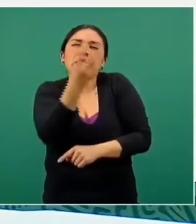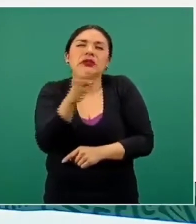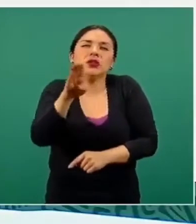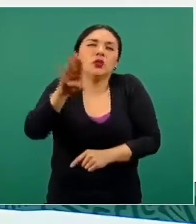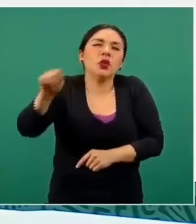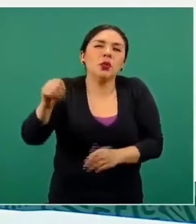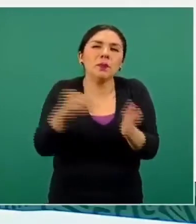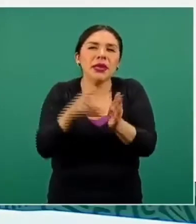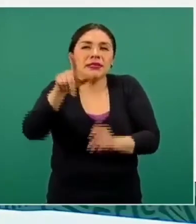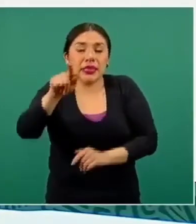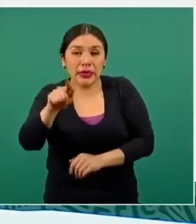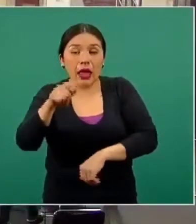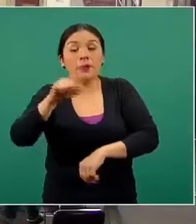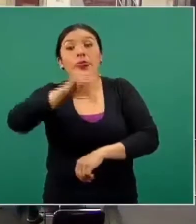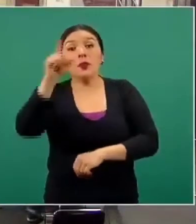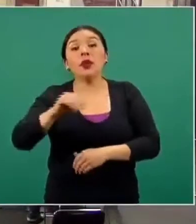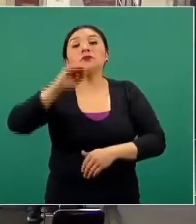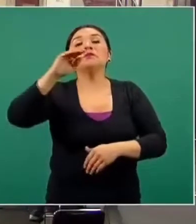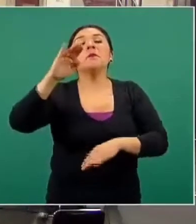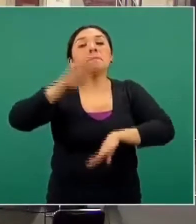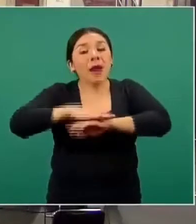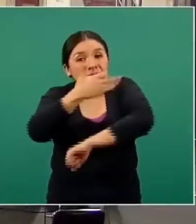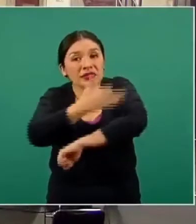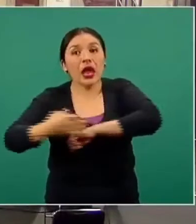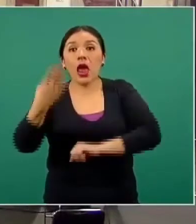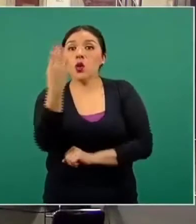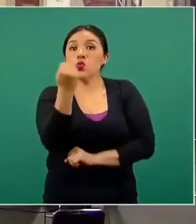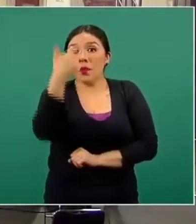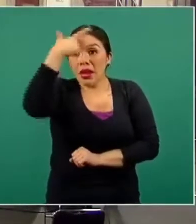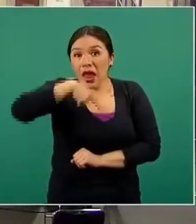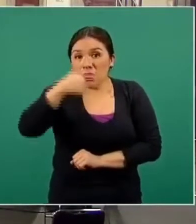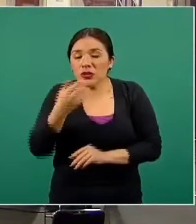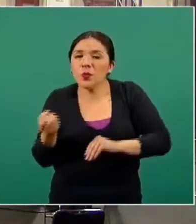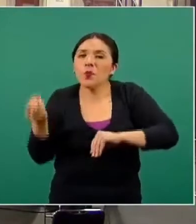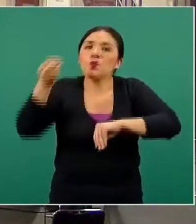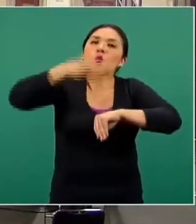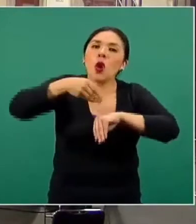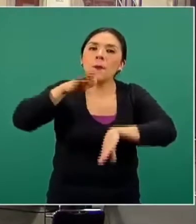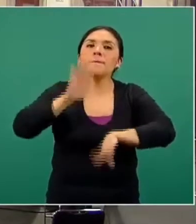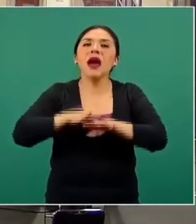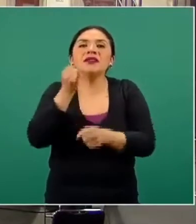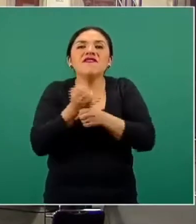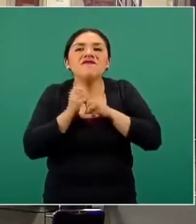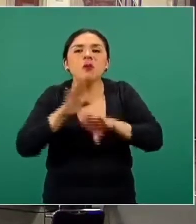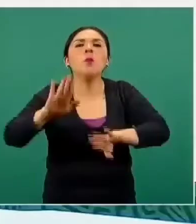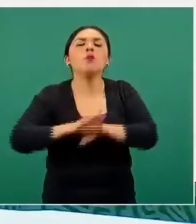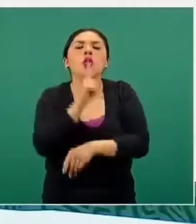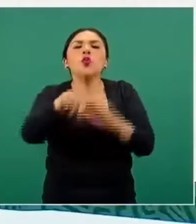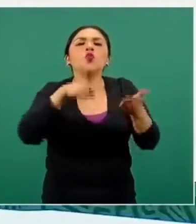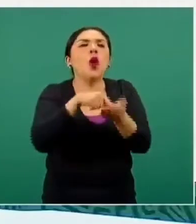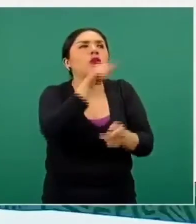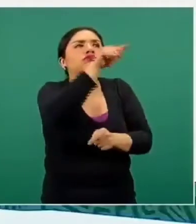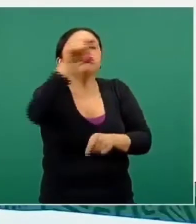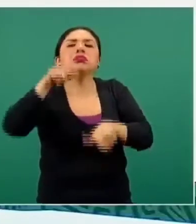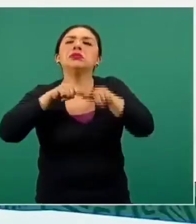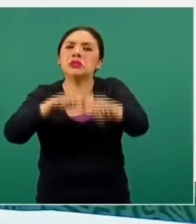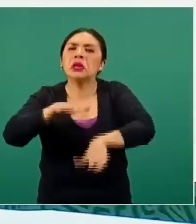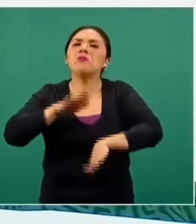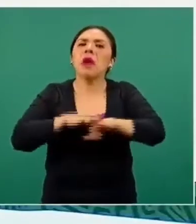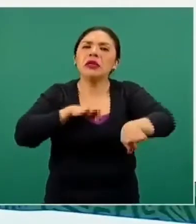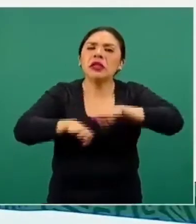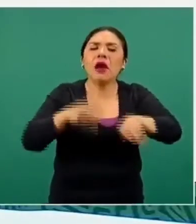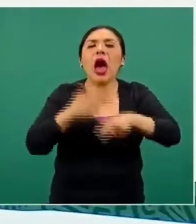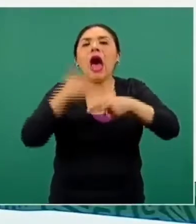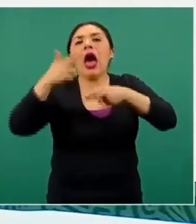399,070. Pero a las 9 de la noche tendremos un adicional de información por aquellas unidades que siguieron operando hasta